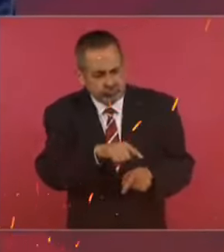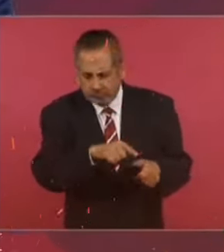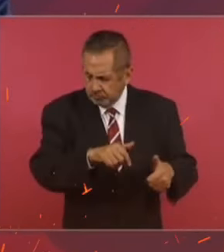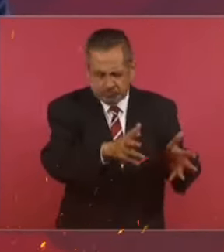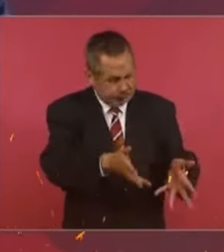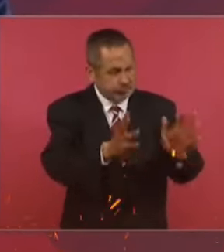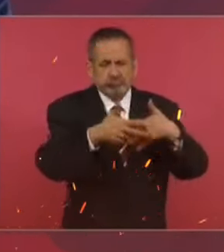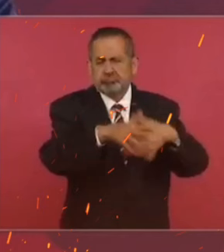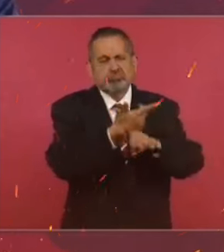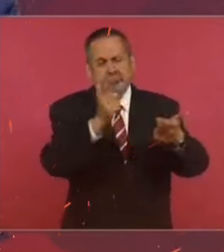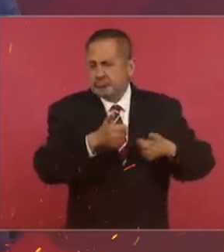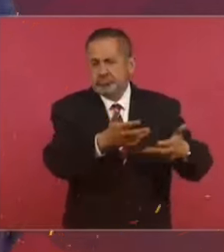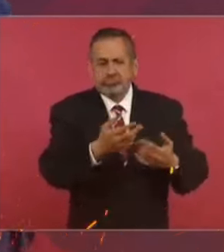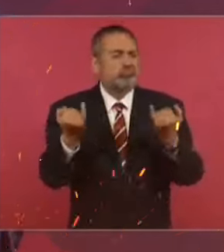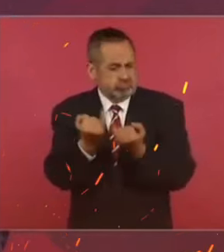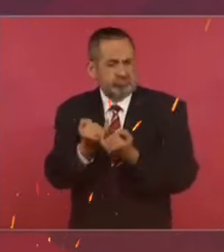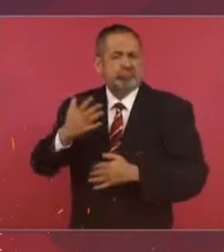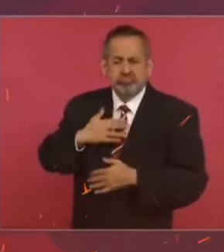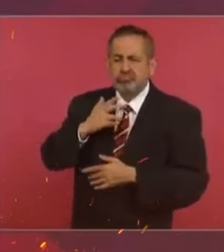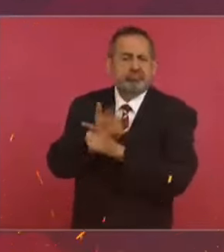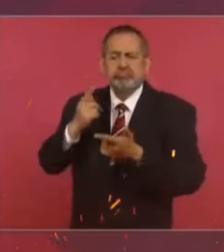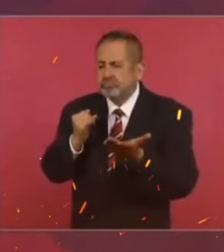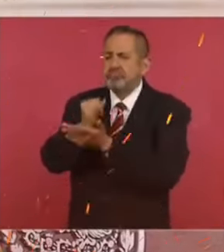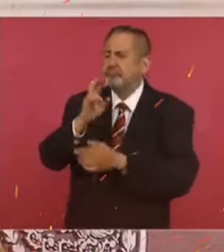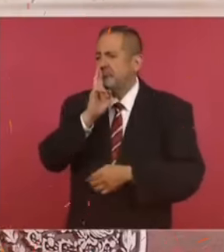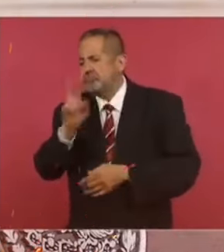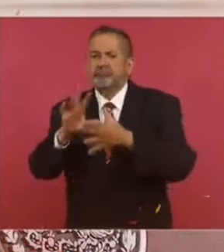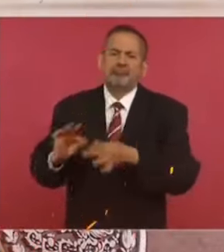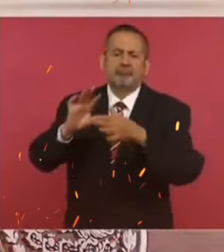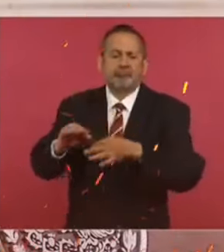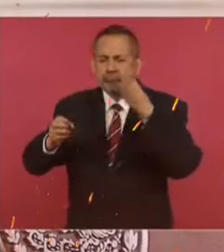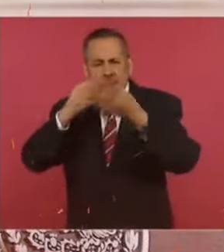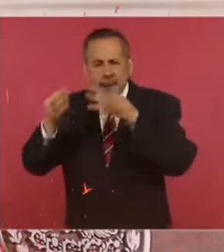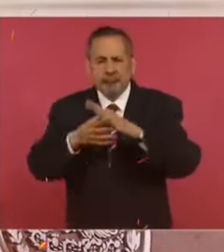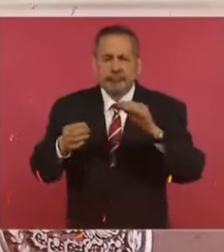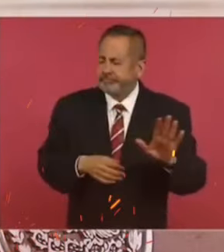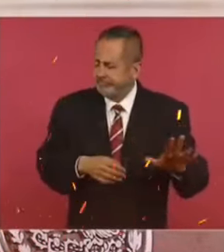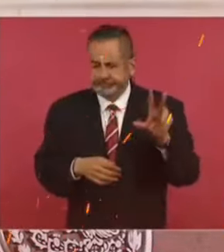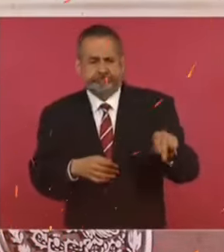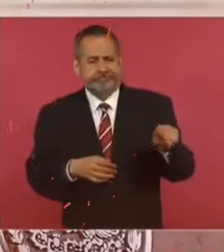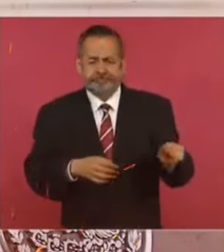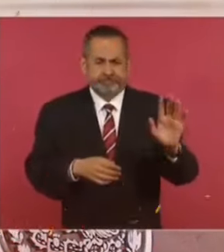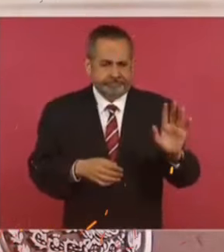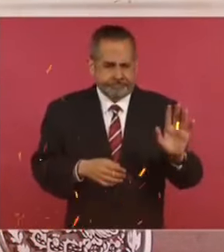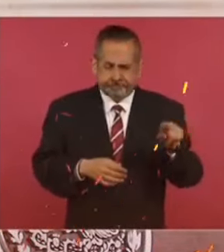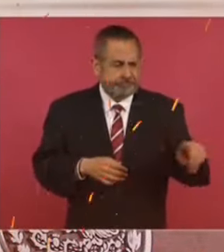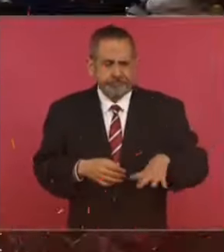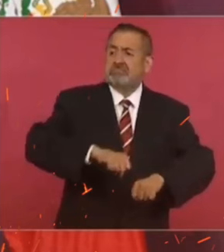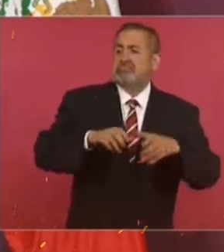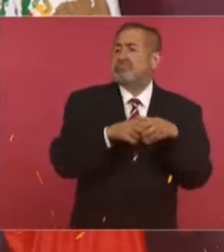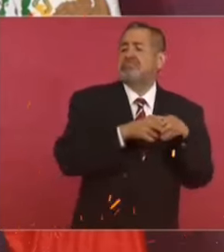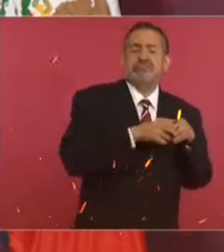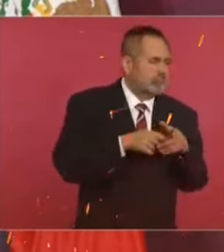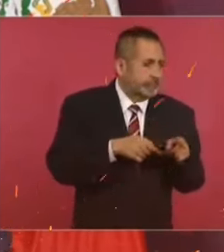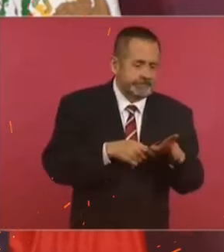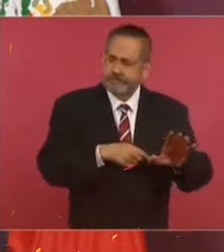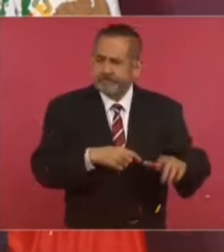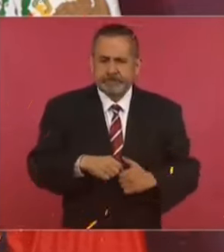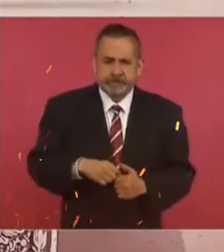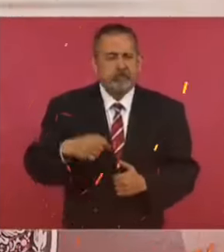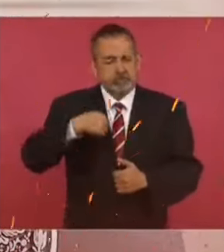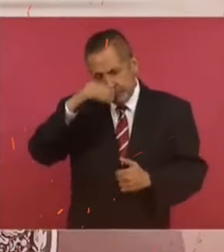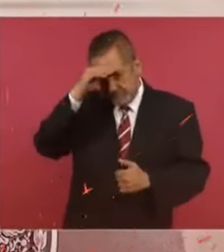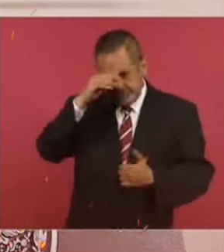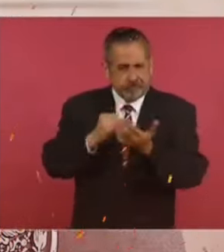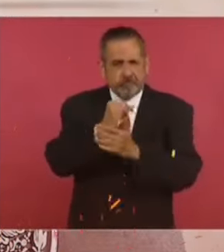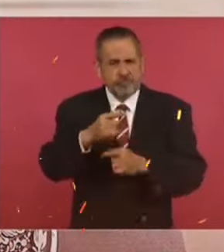para manifestarse, como también nosotros vamos a seguir ejerciendo nuestro derecho a no permitir estos abusos. Y yo